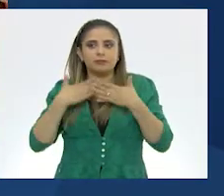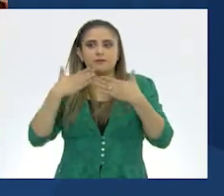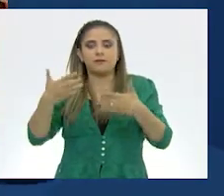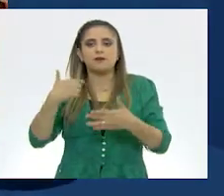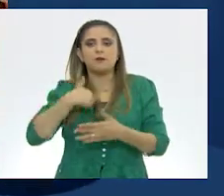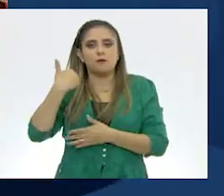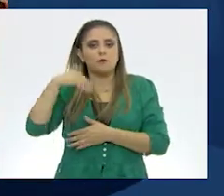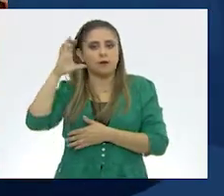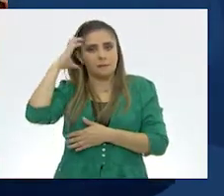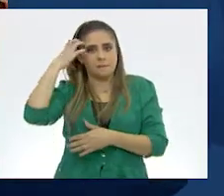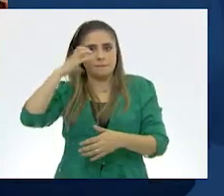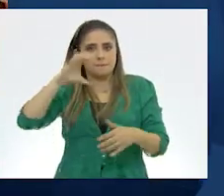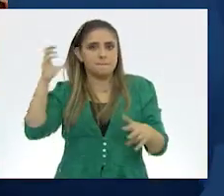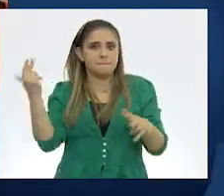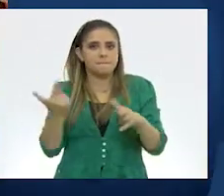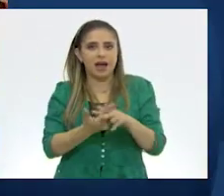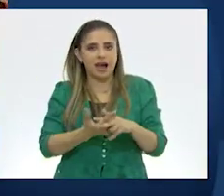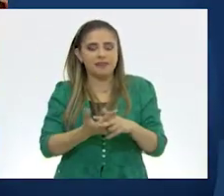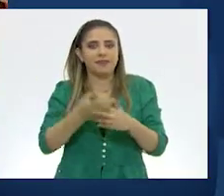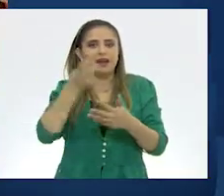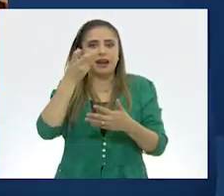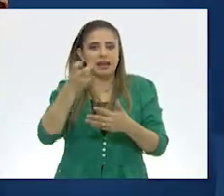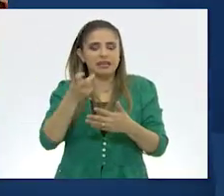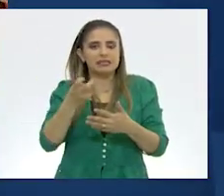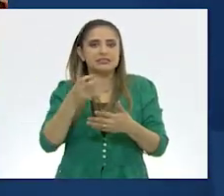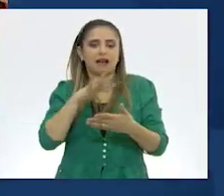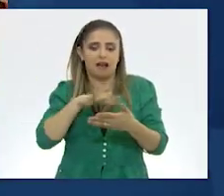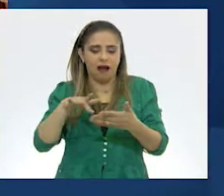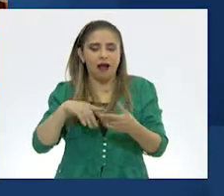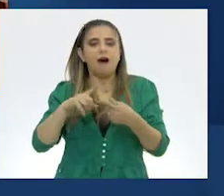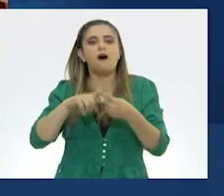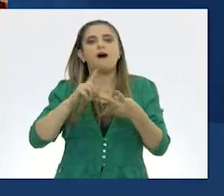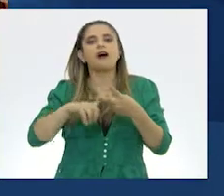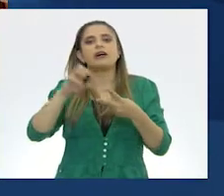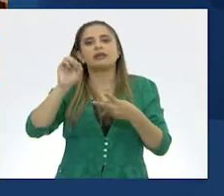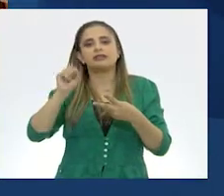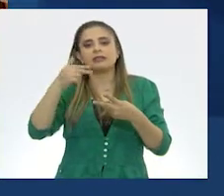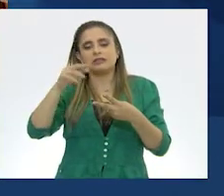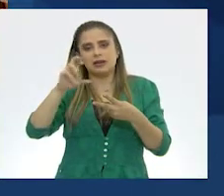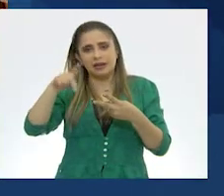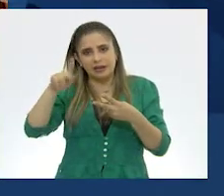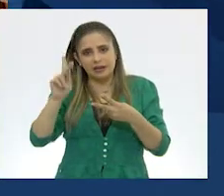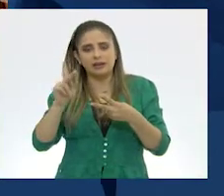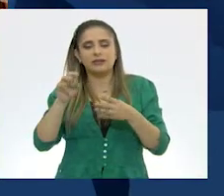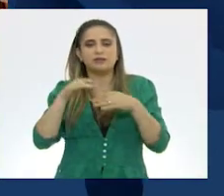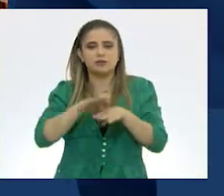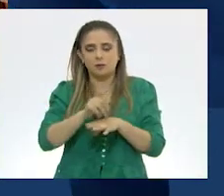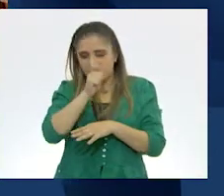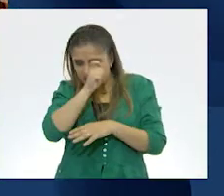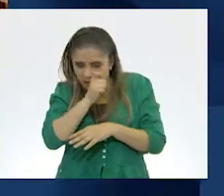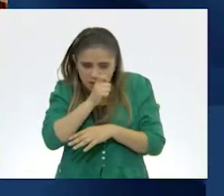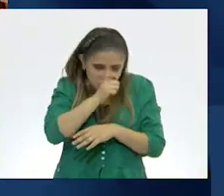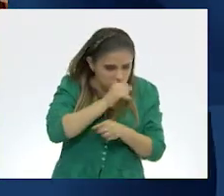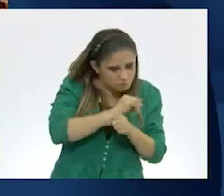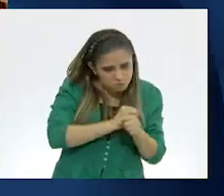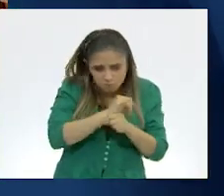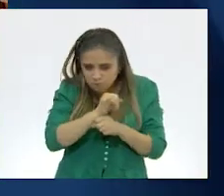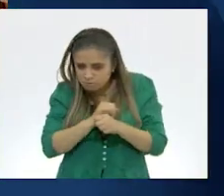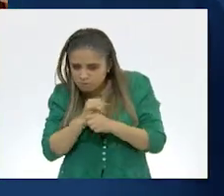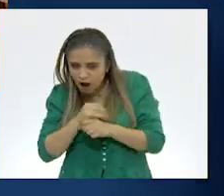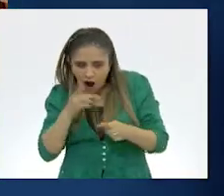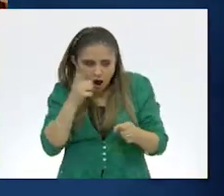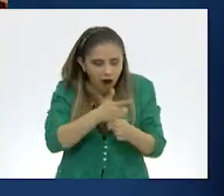crimen. Por supuesto, hay historias como las de Sherlock Holmes, de detectives y de